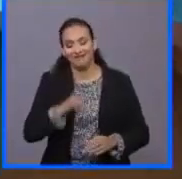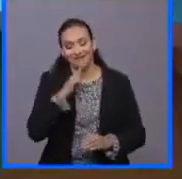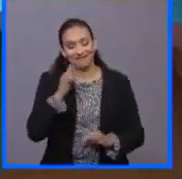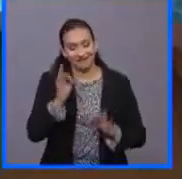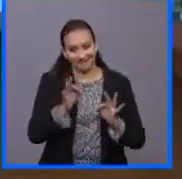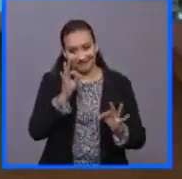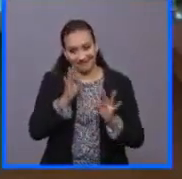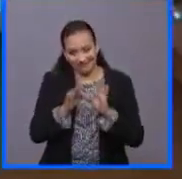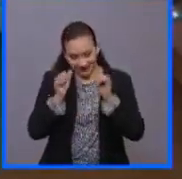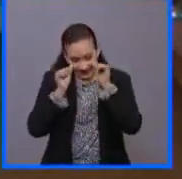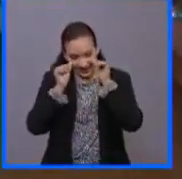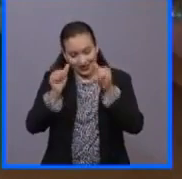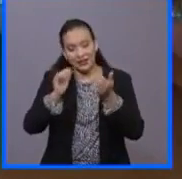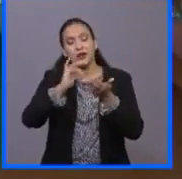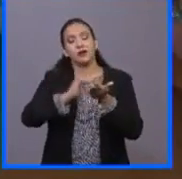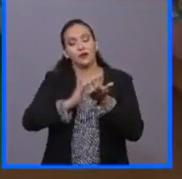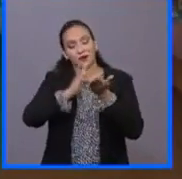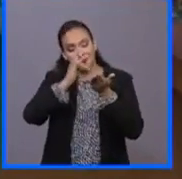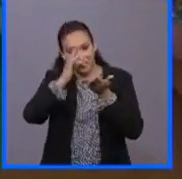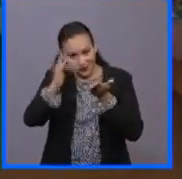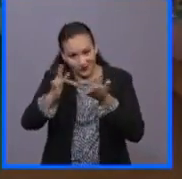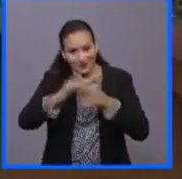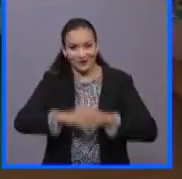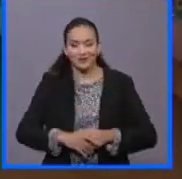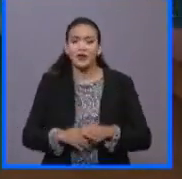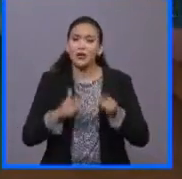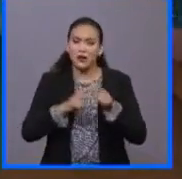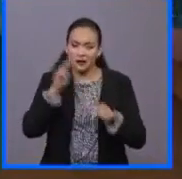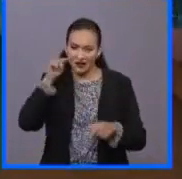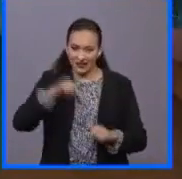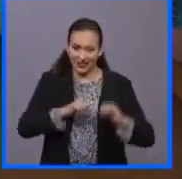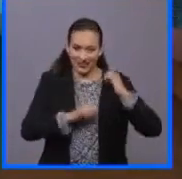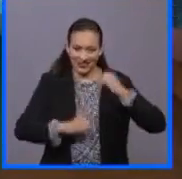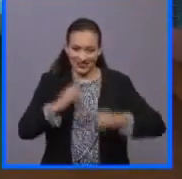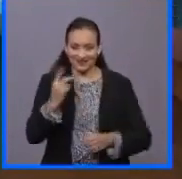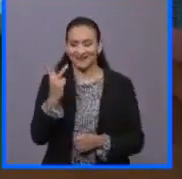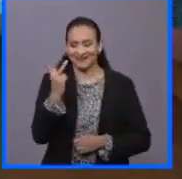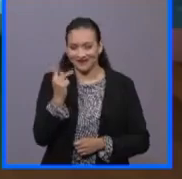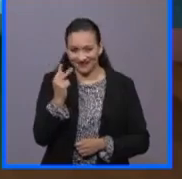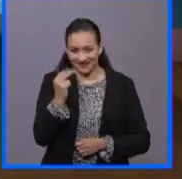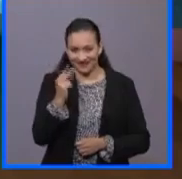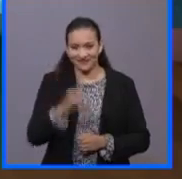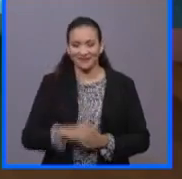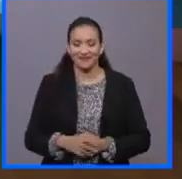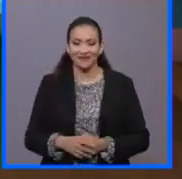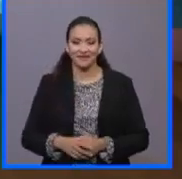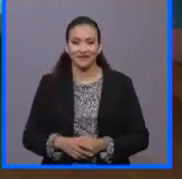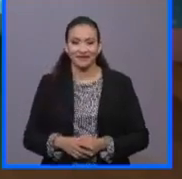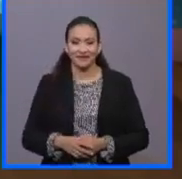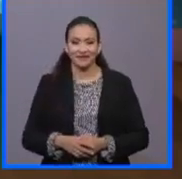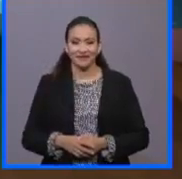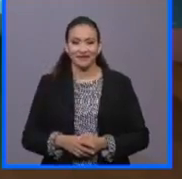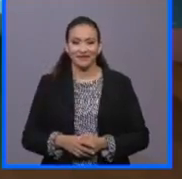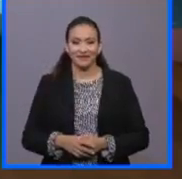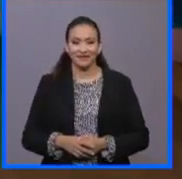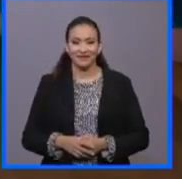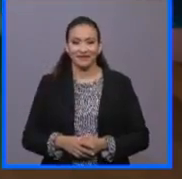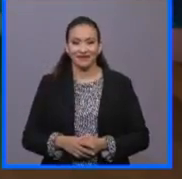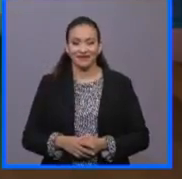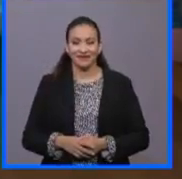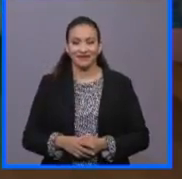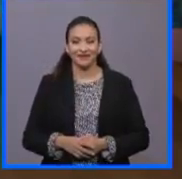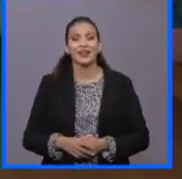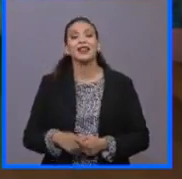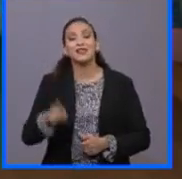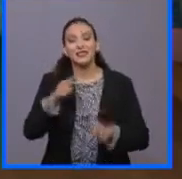Concluimos la emisión de este jueves, agradecemos su atención y lo invitamos a mantenerse en la señal de Justicia TV. Justicia